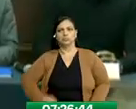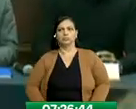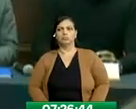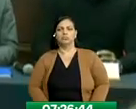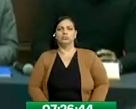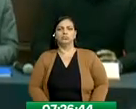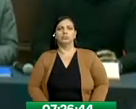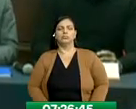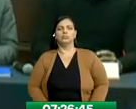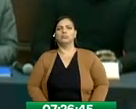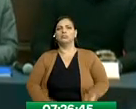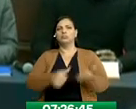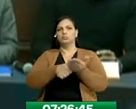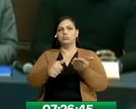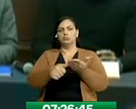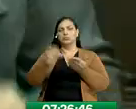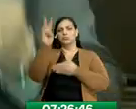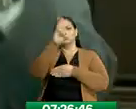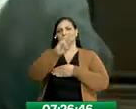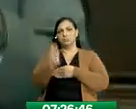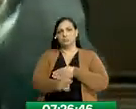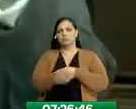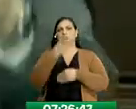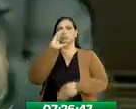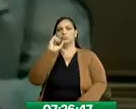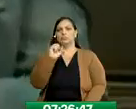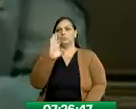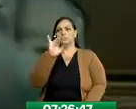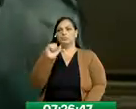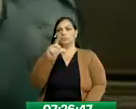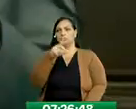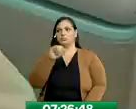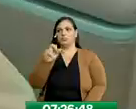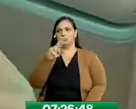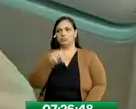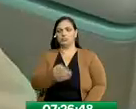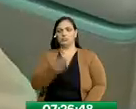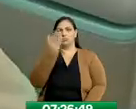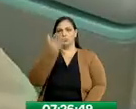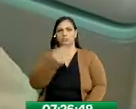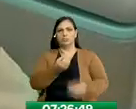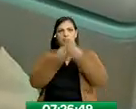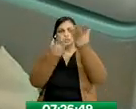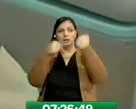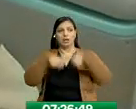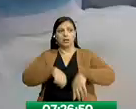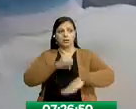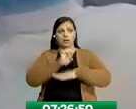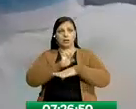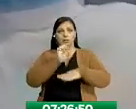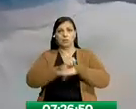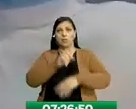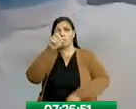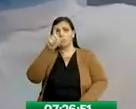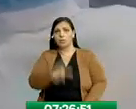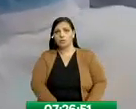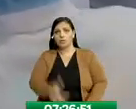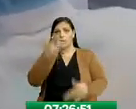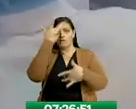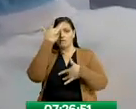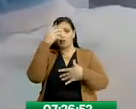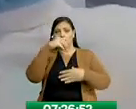La ministra de Salud, Catalina Andramuño, fue clara en mencionar que en Ecuador no existe un caso sospechoso o confirmado